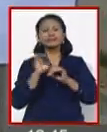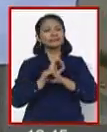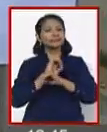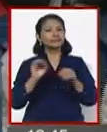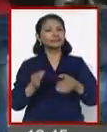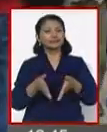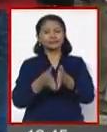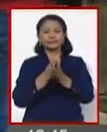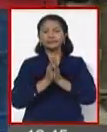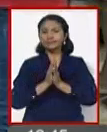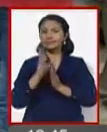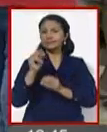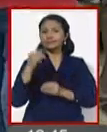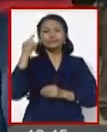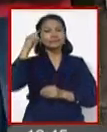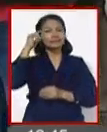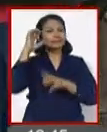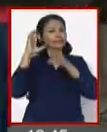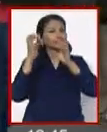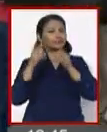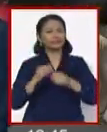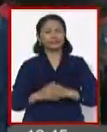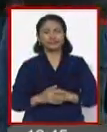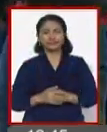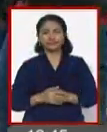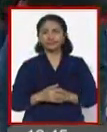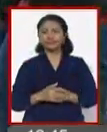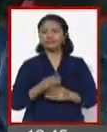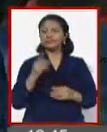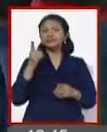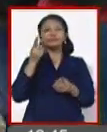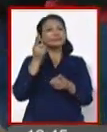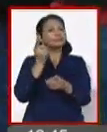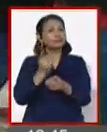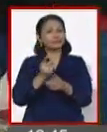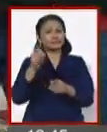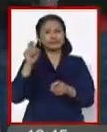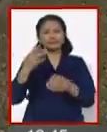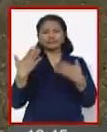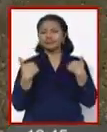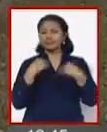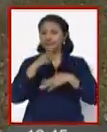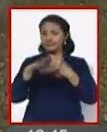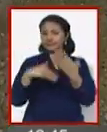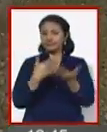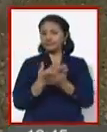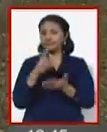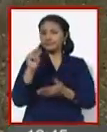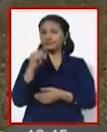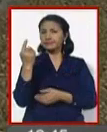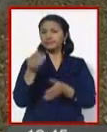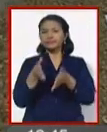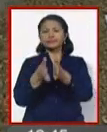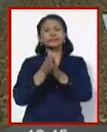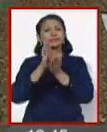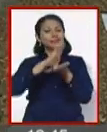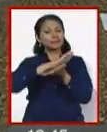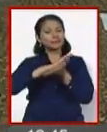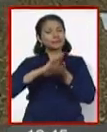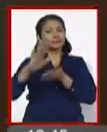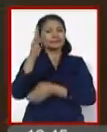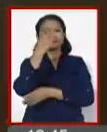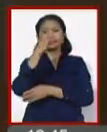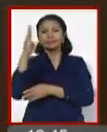dan cuenta, el pedido no es por loco, es por algo justo, algo que deberíamos tener todos. No solamente exigen la limpieza